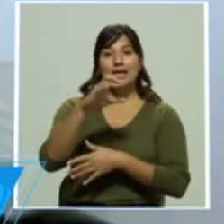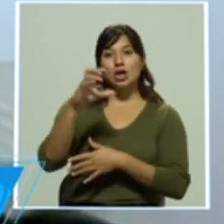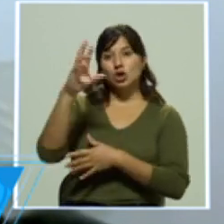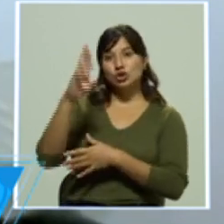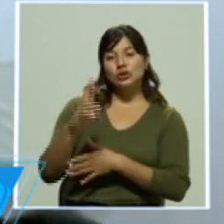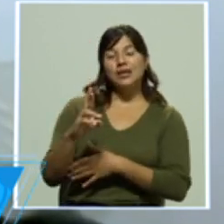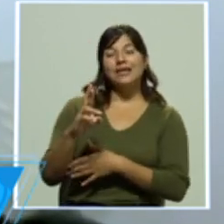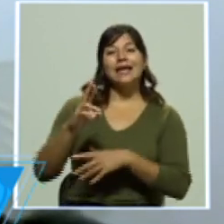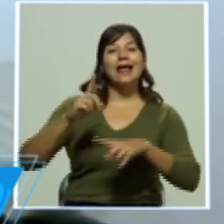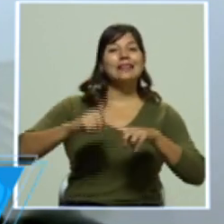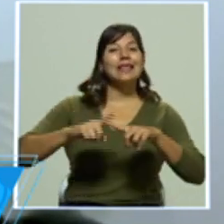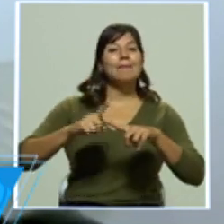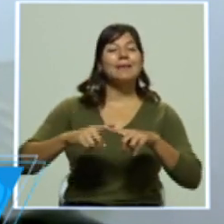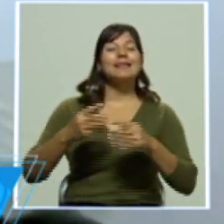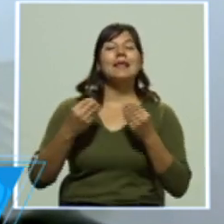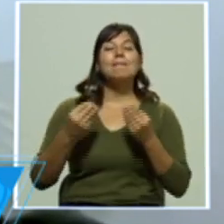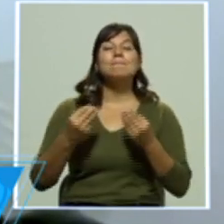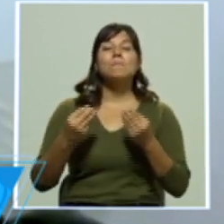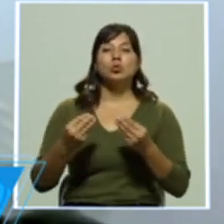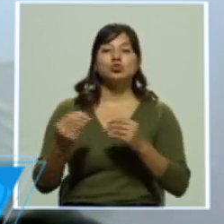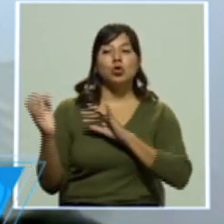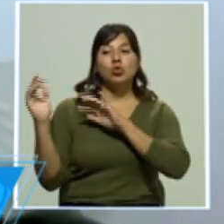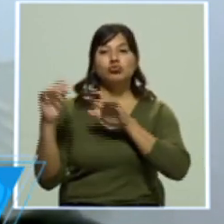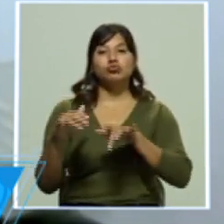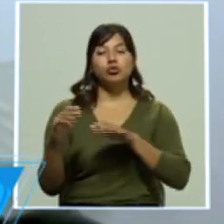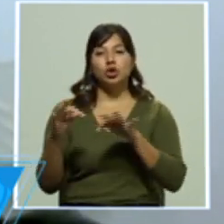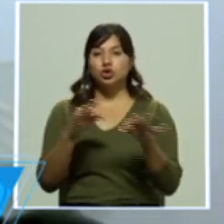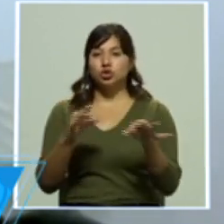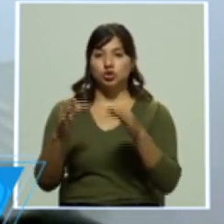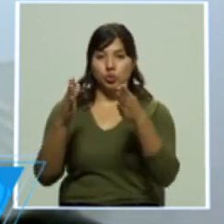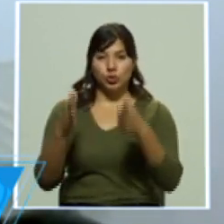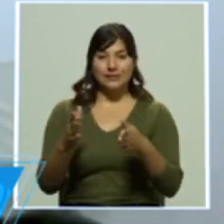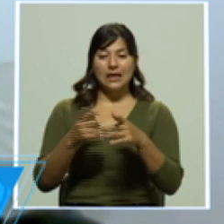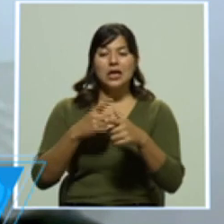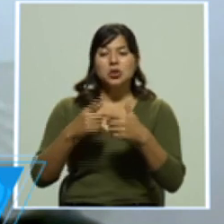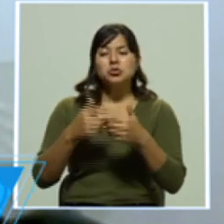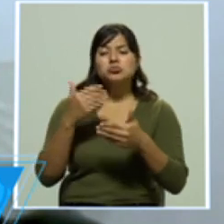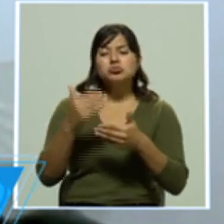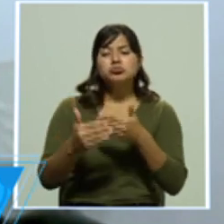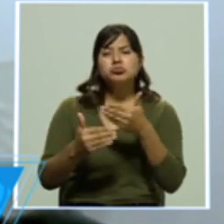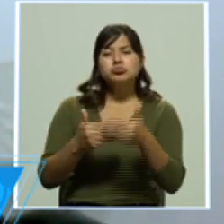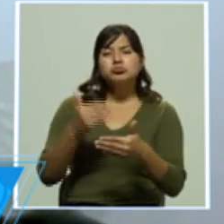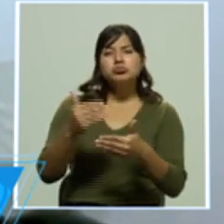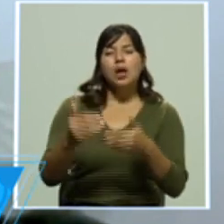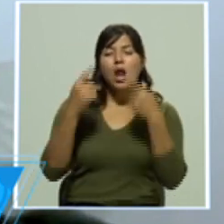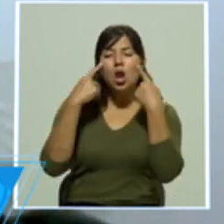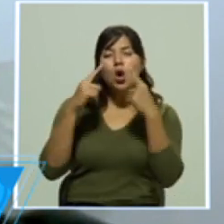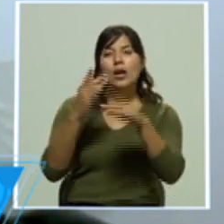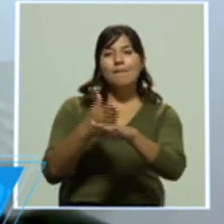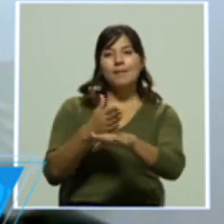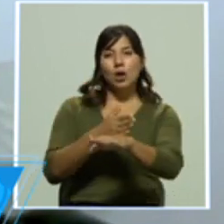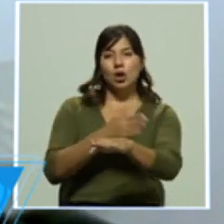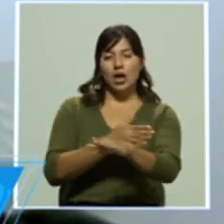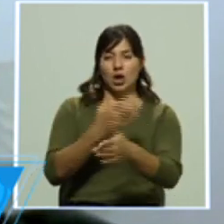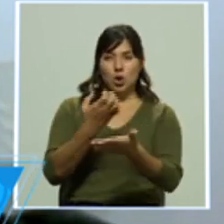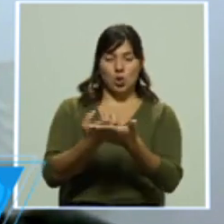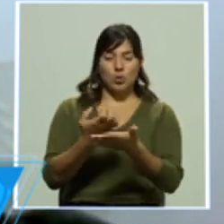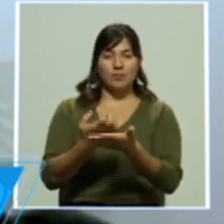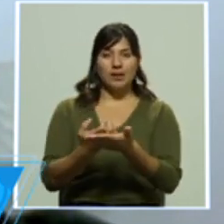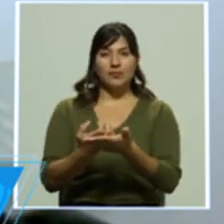depende muchísimo del sector turismo y la idea es que poquito a poco vayamos recuperando esos números que teníamos de una manera